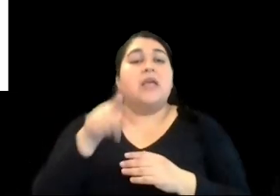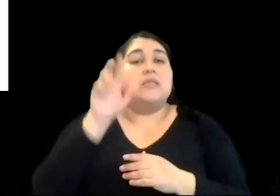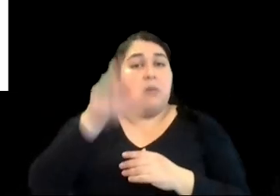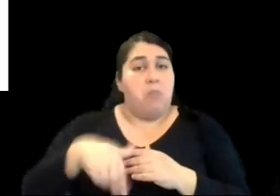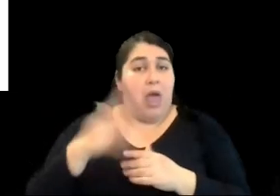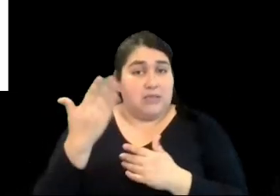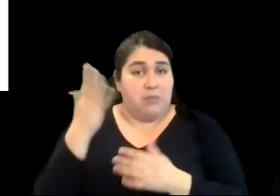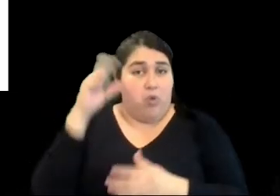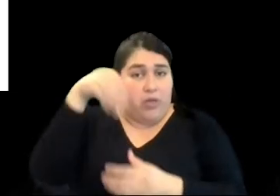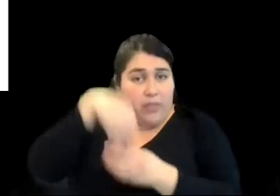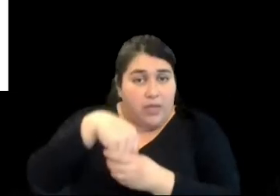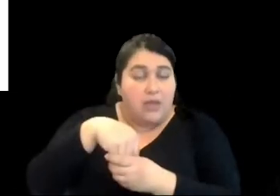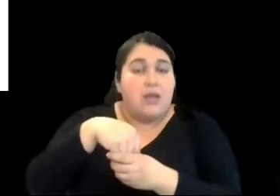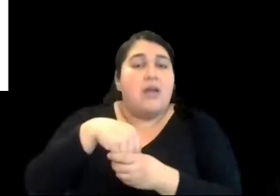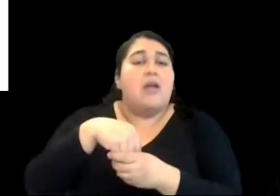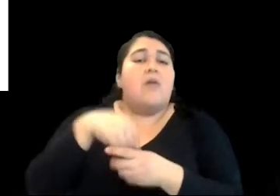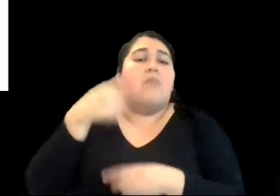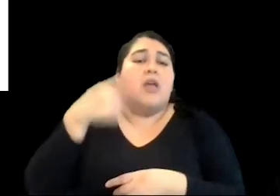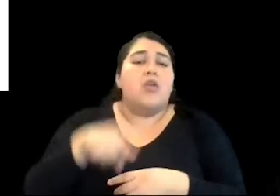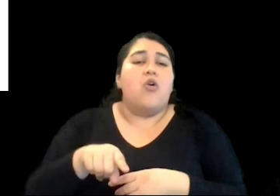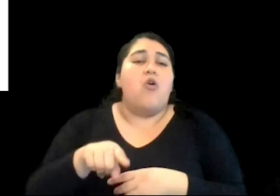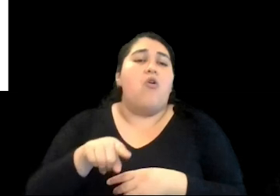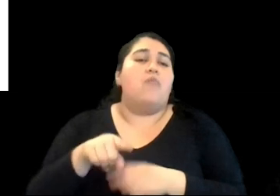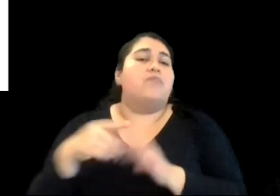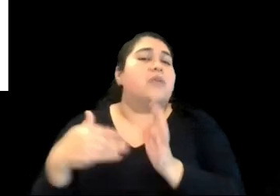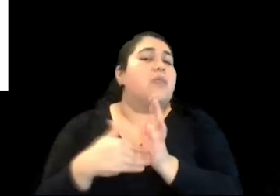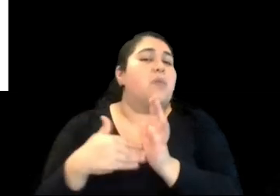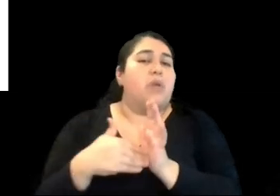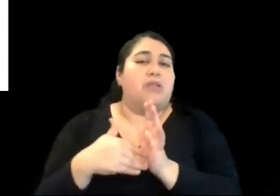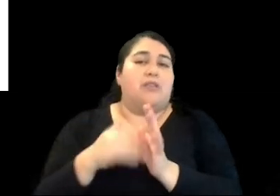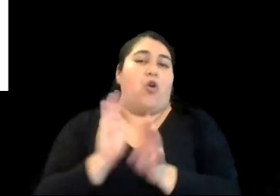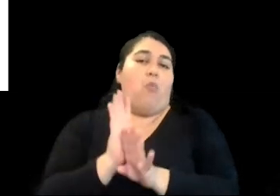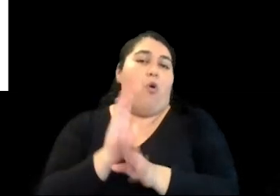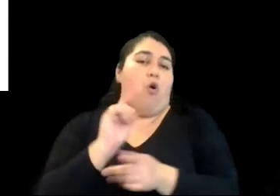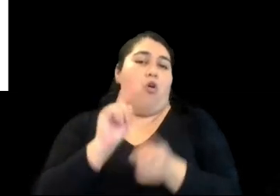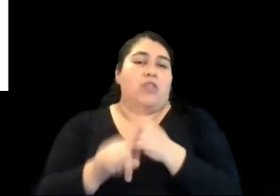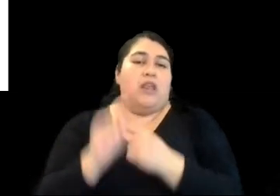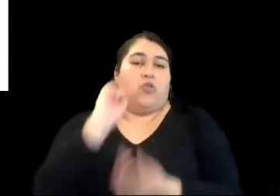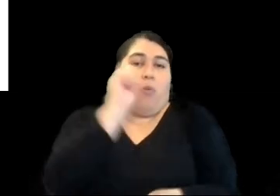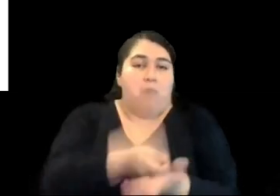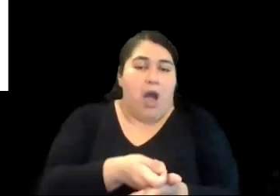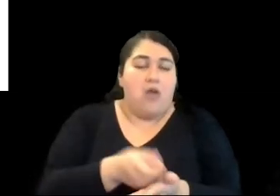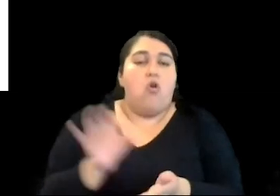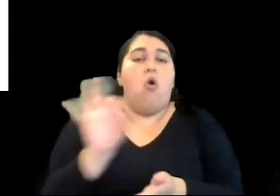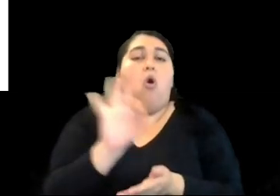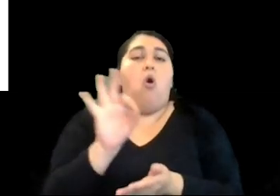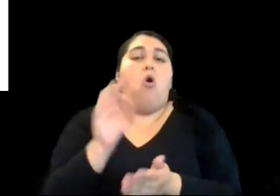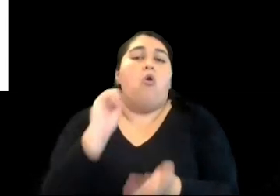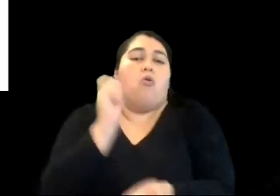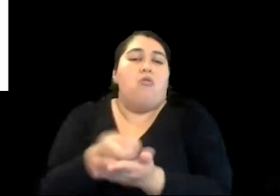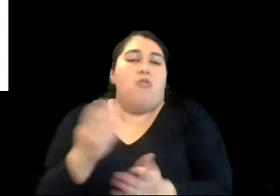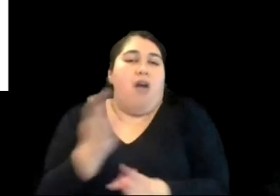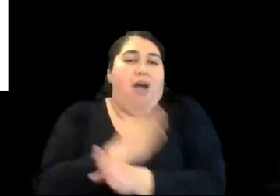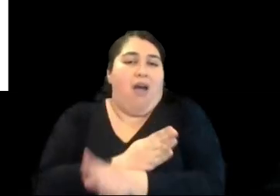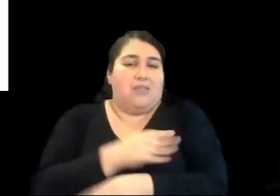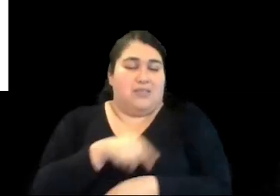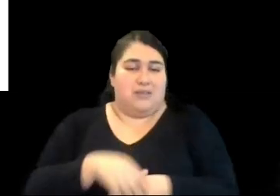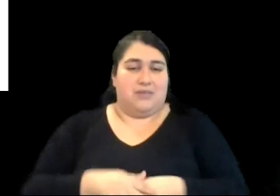con una obligación de pago contado o o en el pago a cuenta, ¿sí?